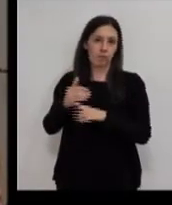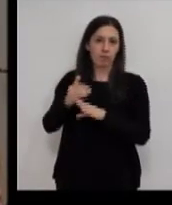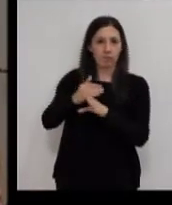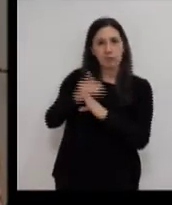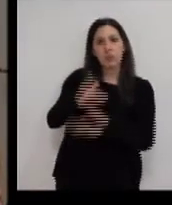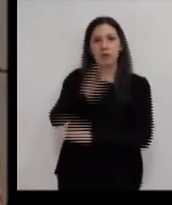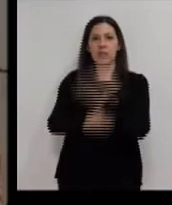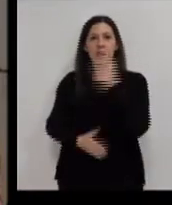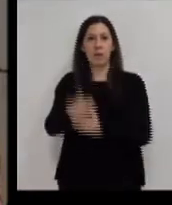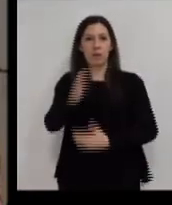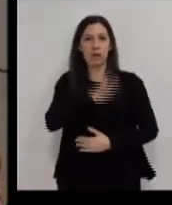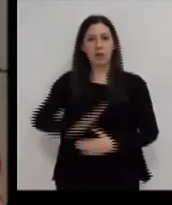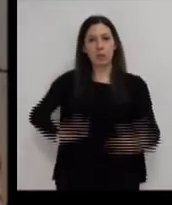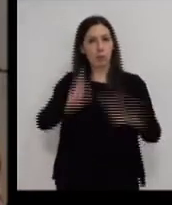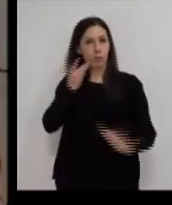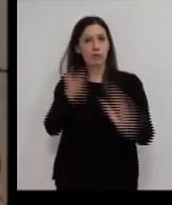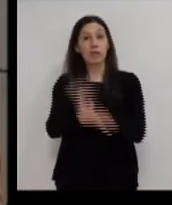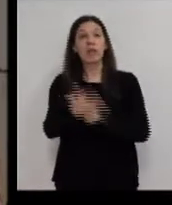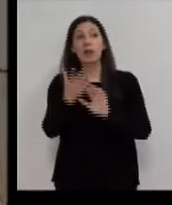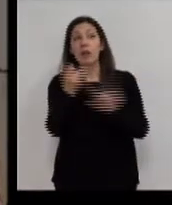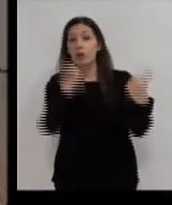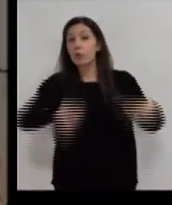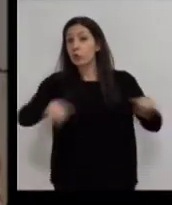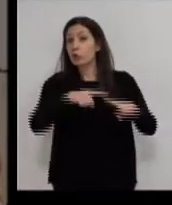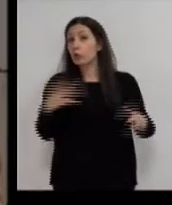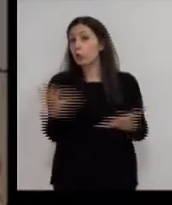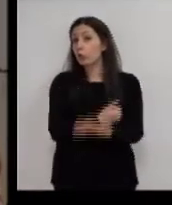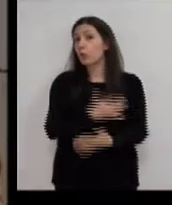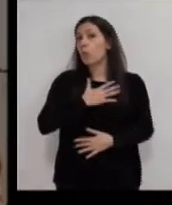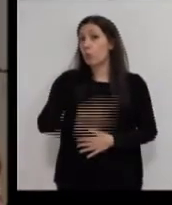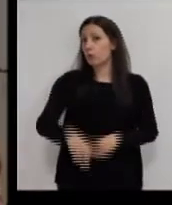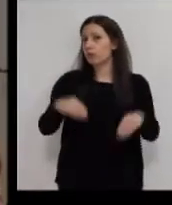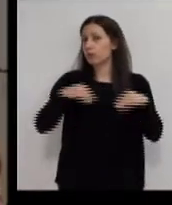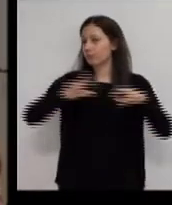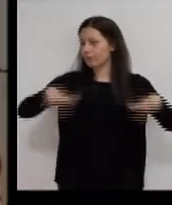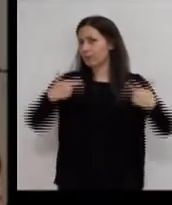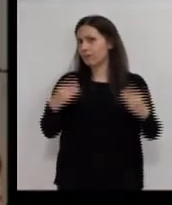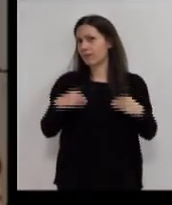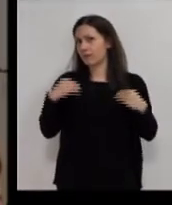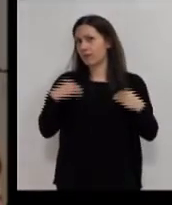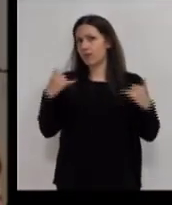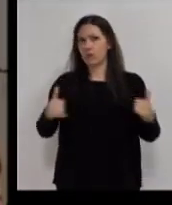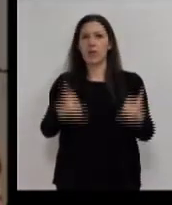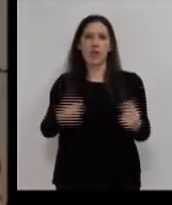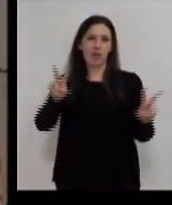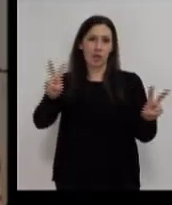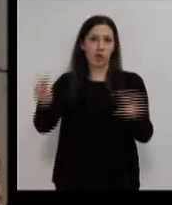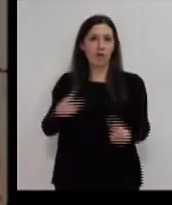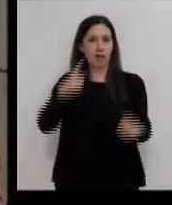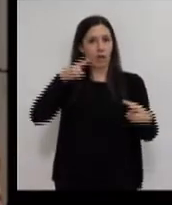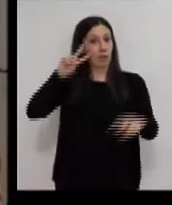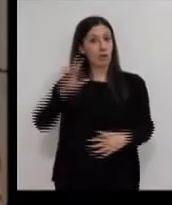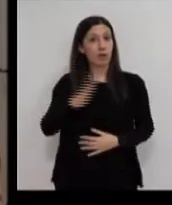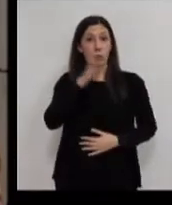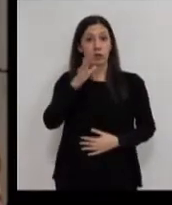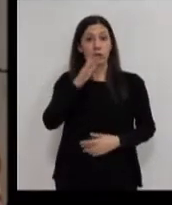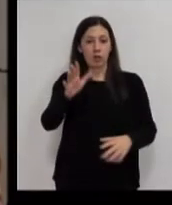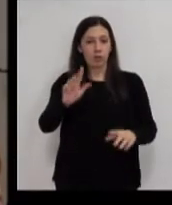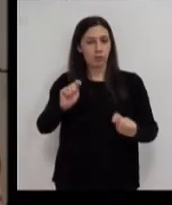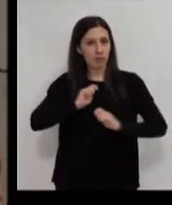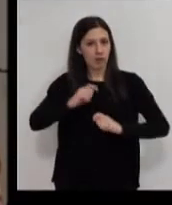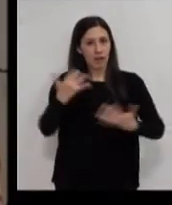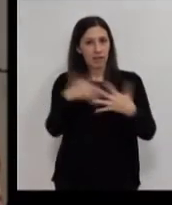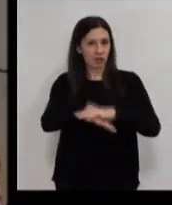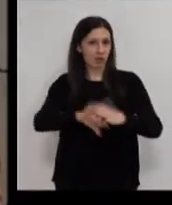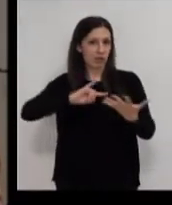con cierta discapacidad que pueda ser temporal o permanente, sino a todos nosotros que estemos allí, que podemos disfrutar de